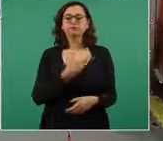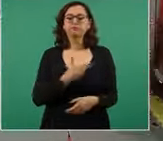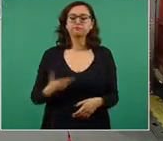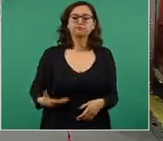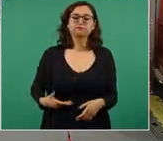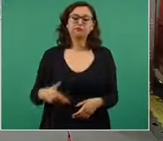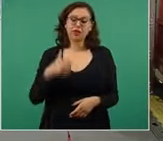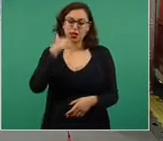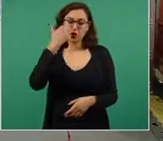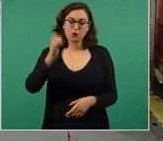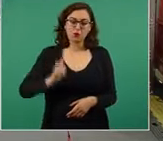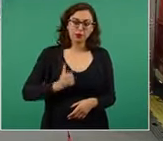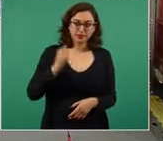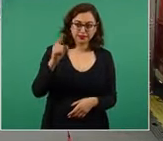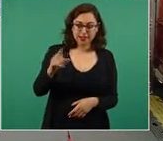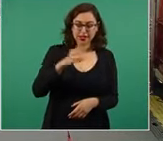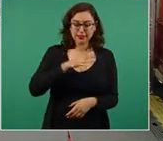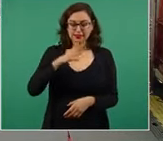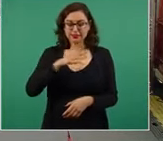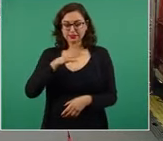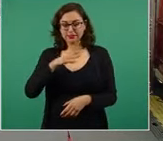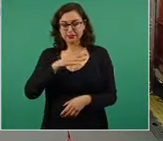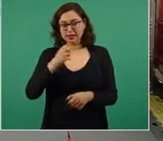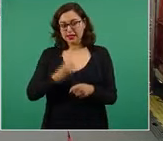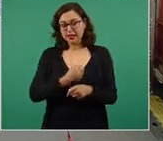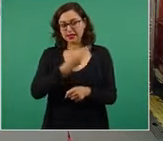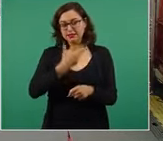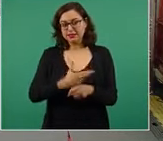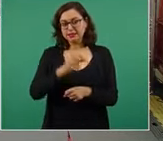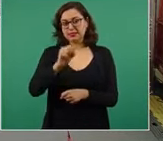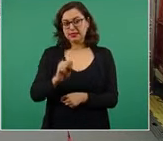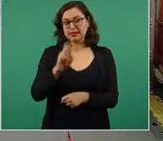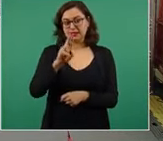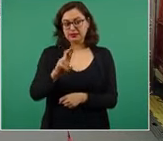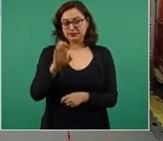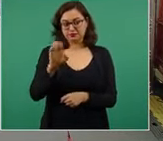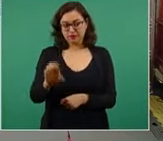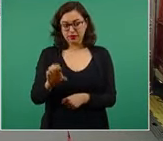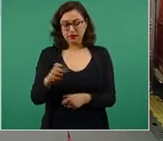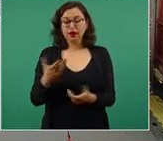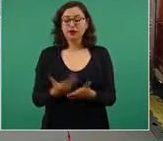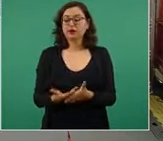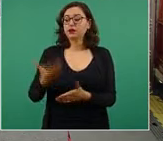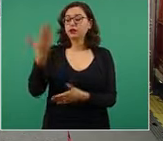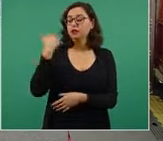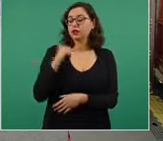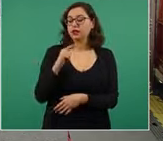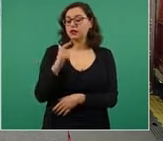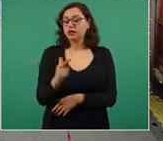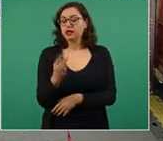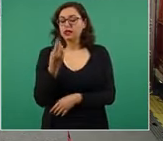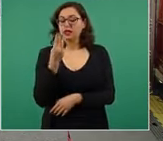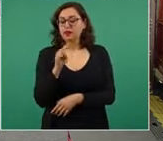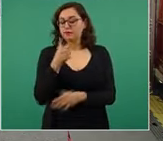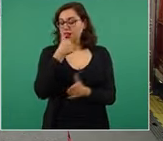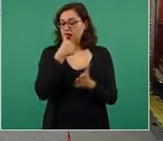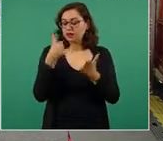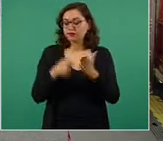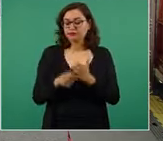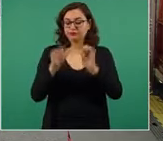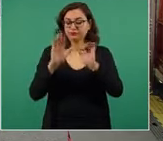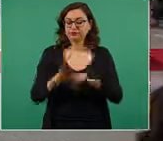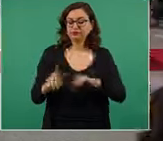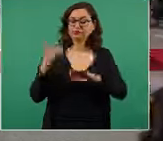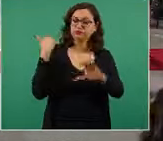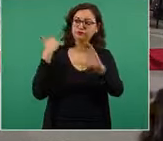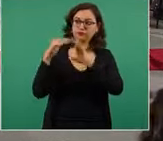Relaciones Exteriores, el 7 de mayo se envió una nota diplomática. Han pasado